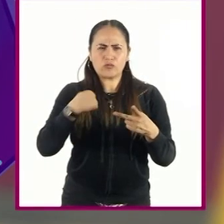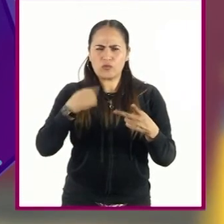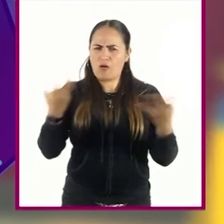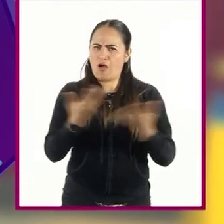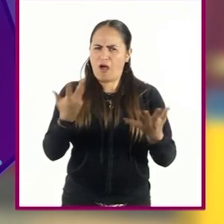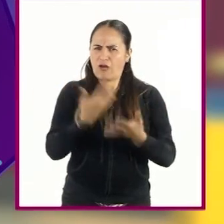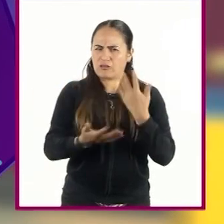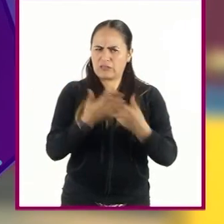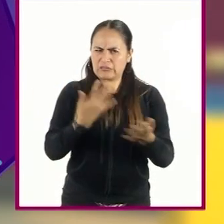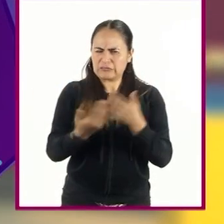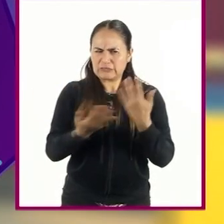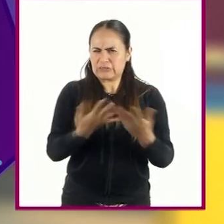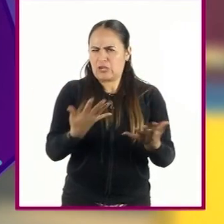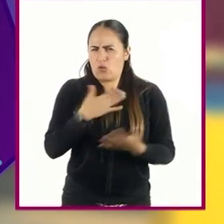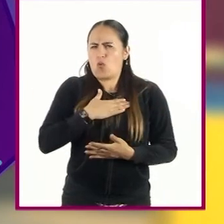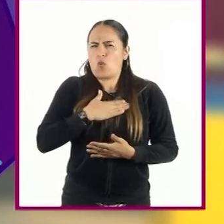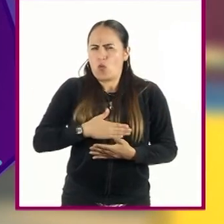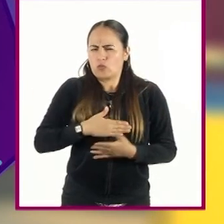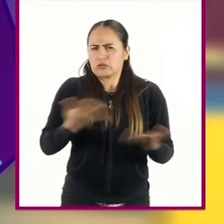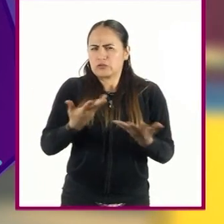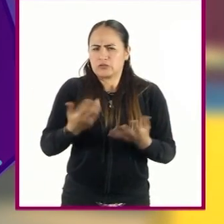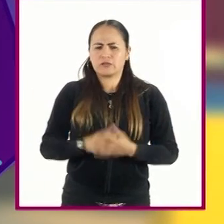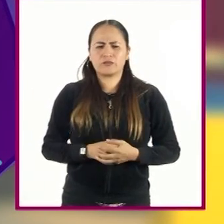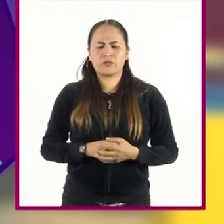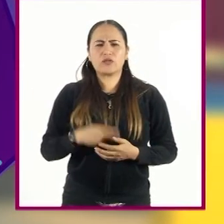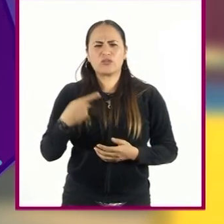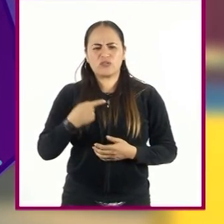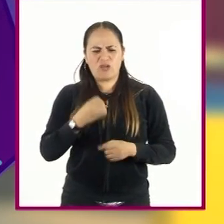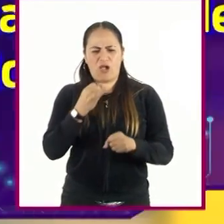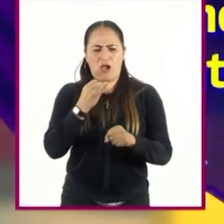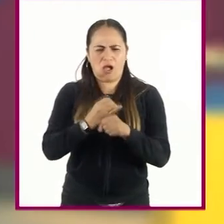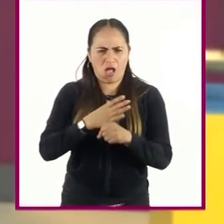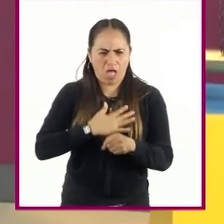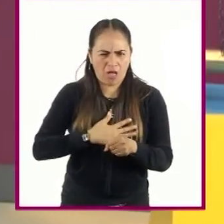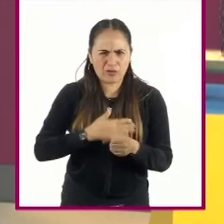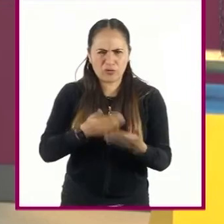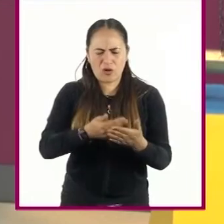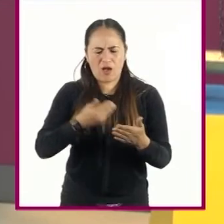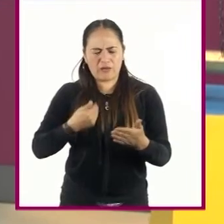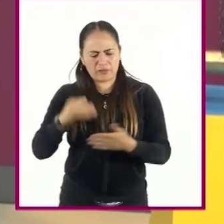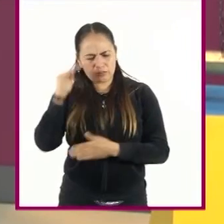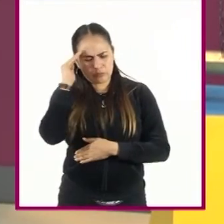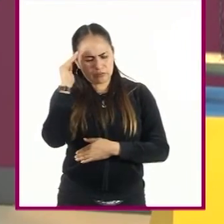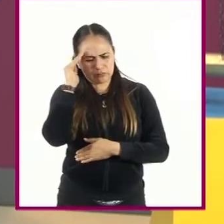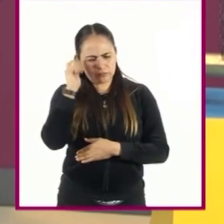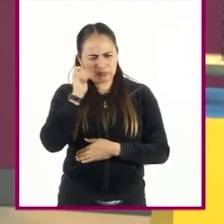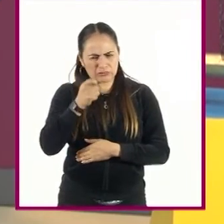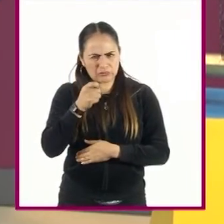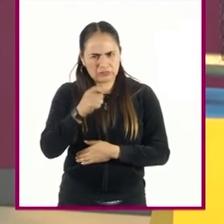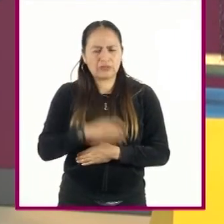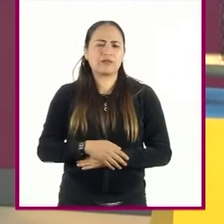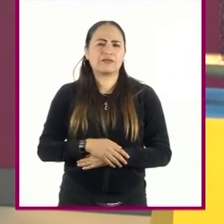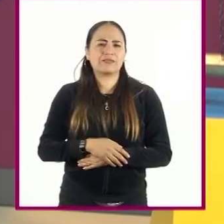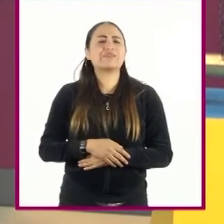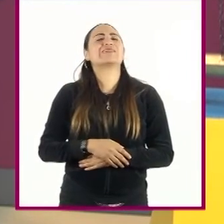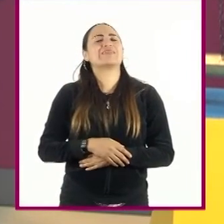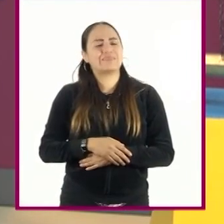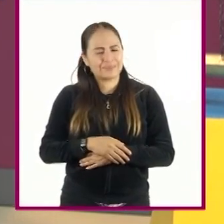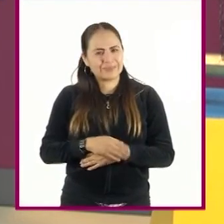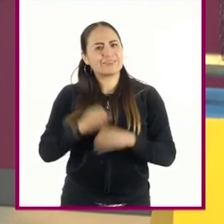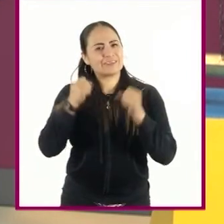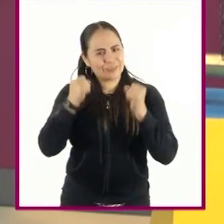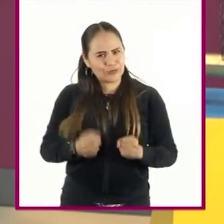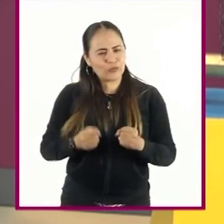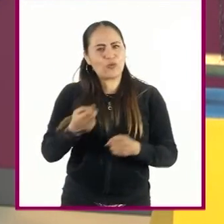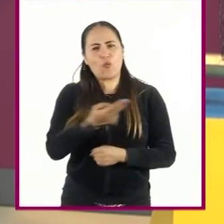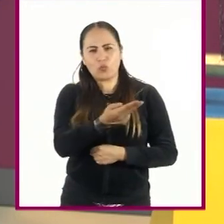¿Y cómo puedo pensar antes de cometer una injusticia? lo más seguro es que ahora sí tengamos claro que